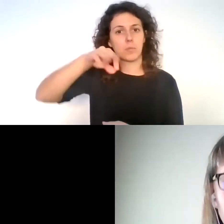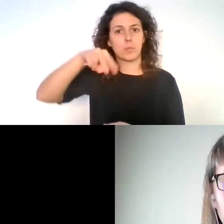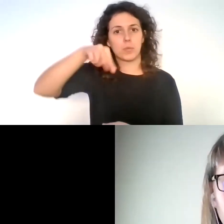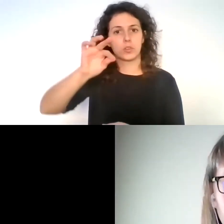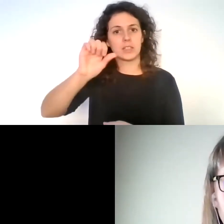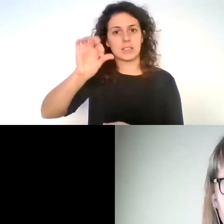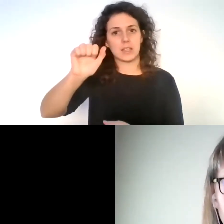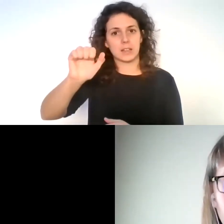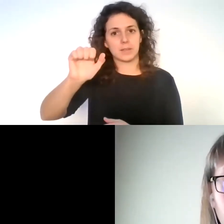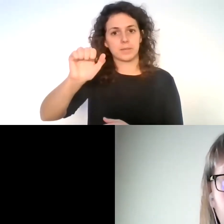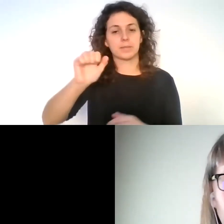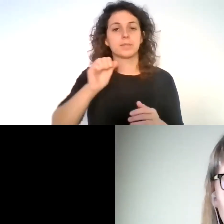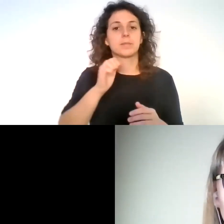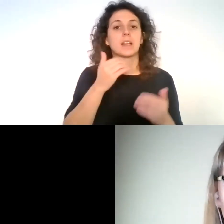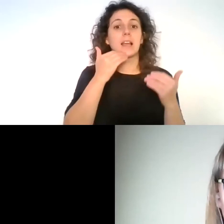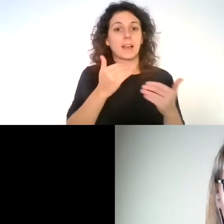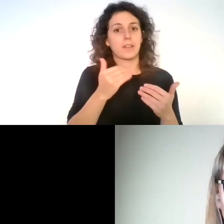Monse. Gracias.